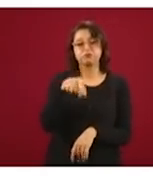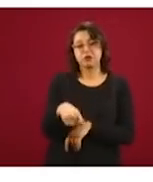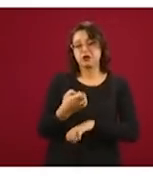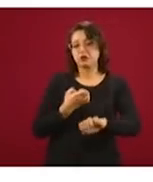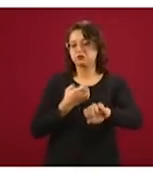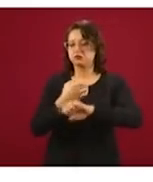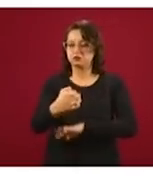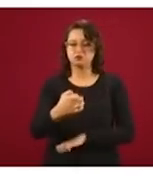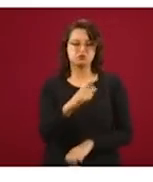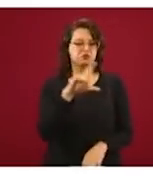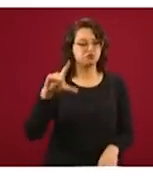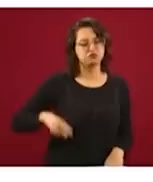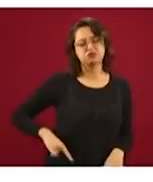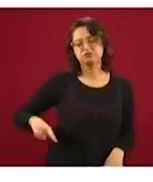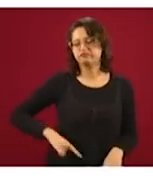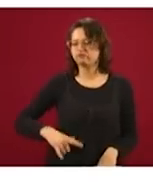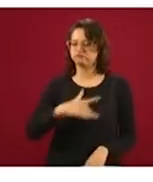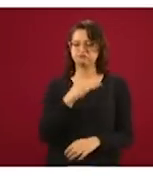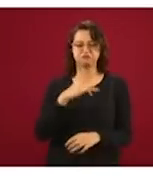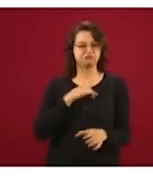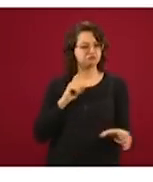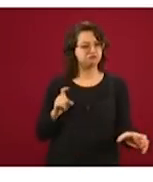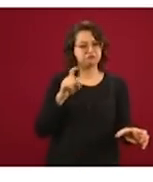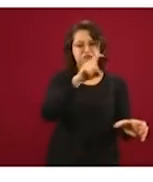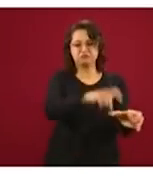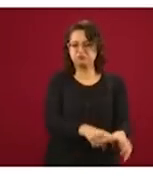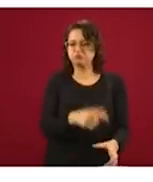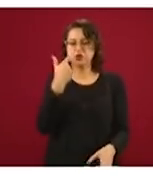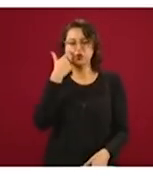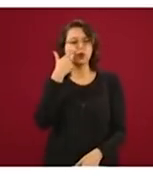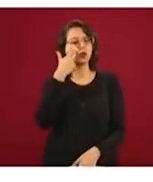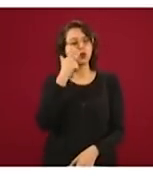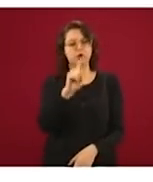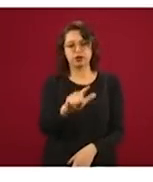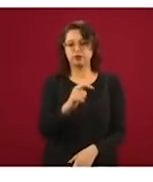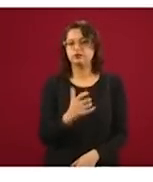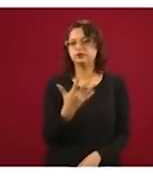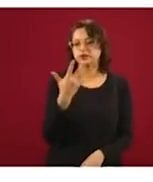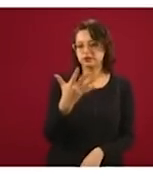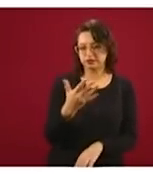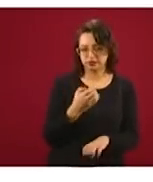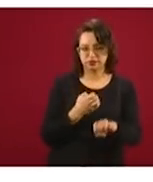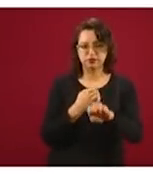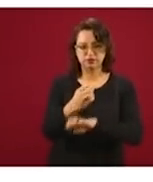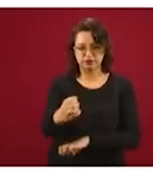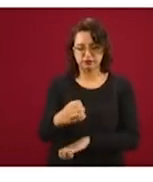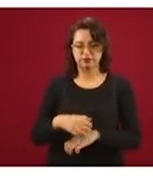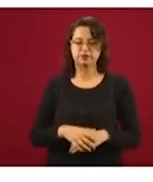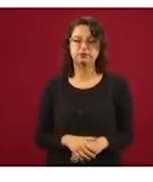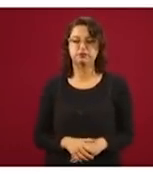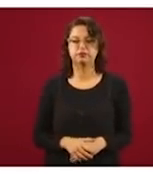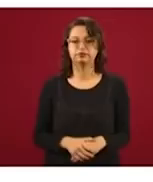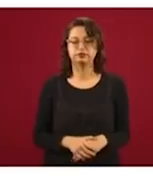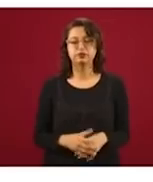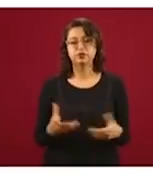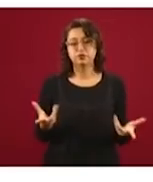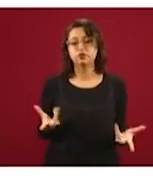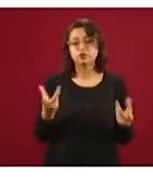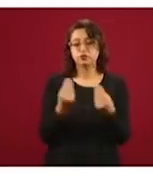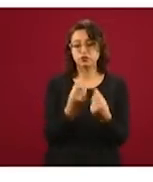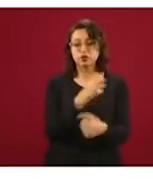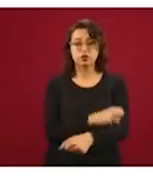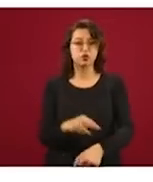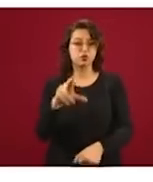estatales decidieron no adherirse a este esquema de solidaridad, este esquema de